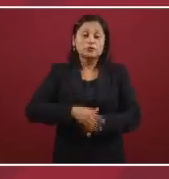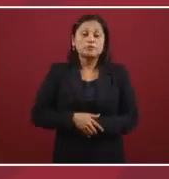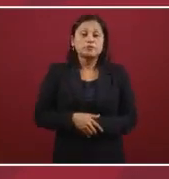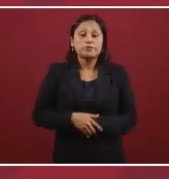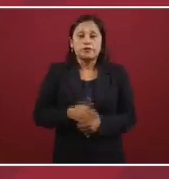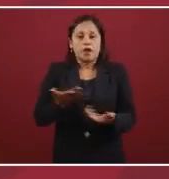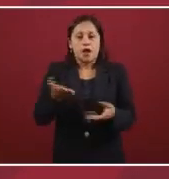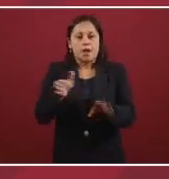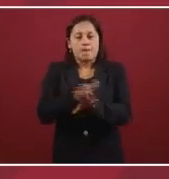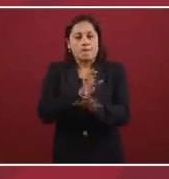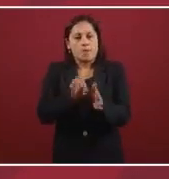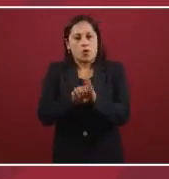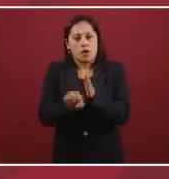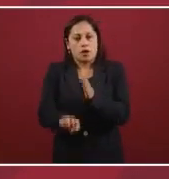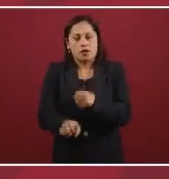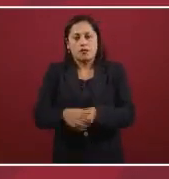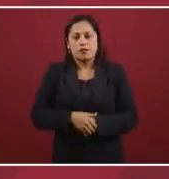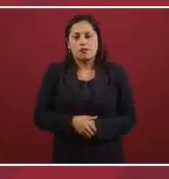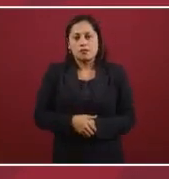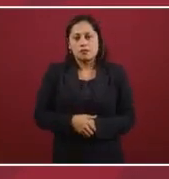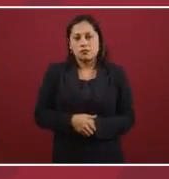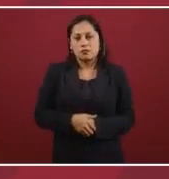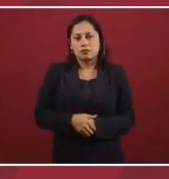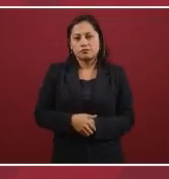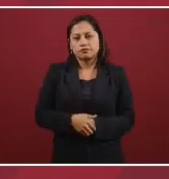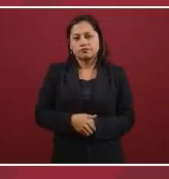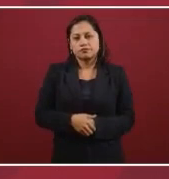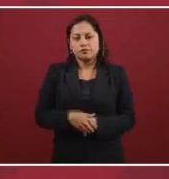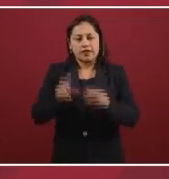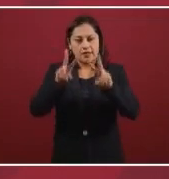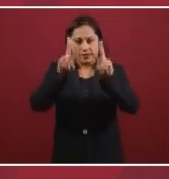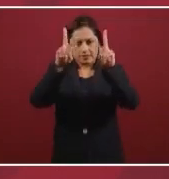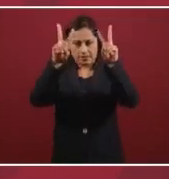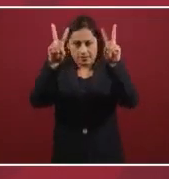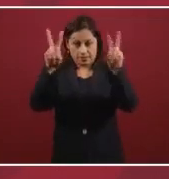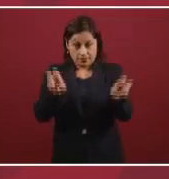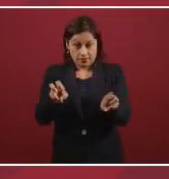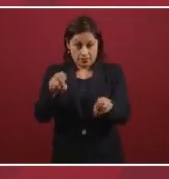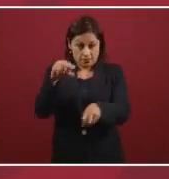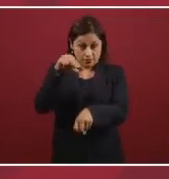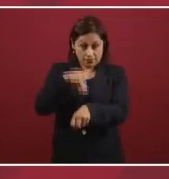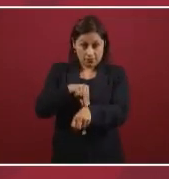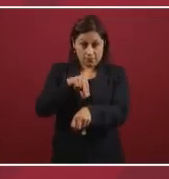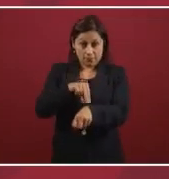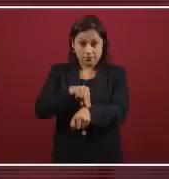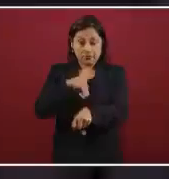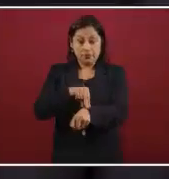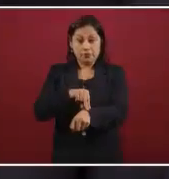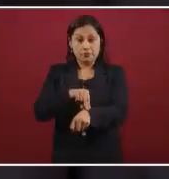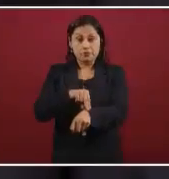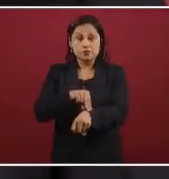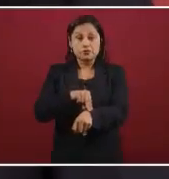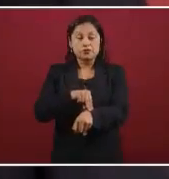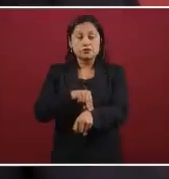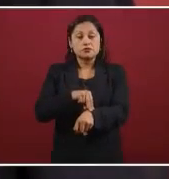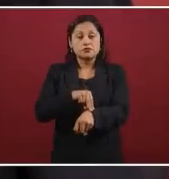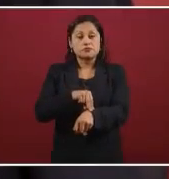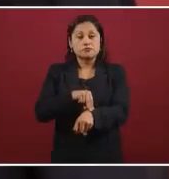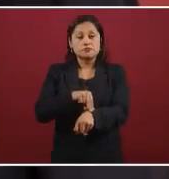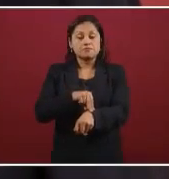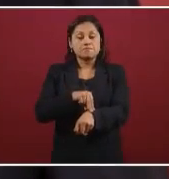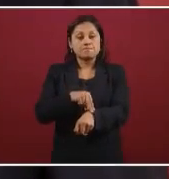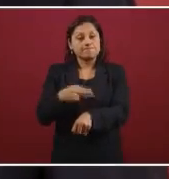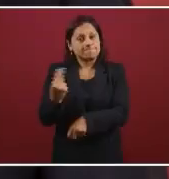corresponde a la medicina, que requiere